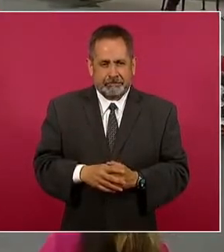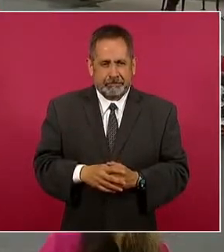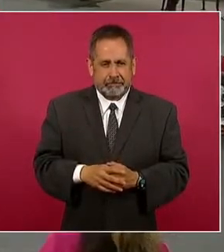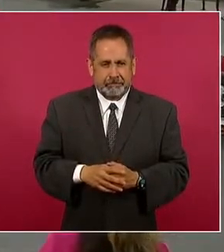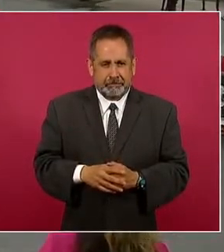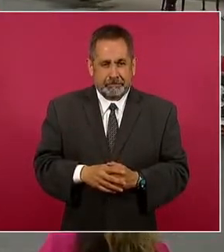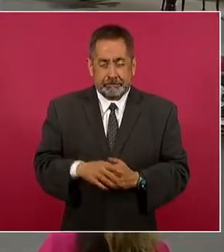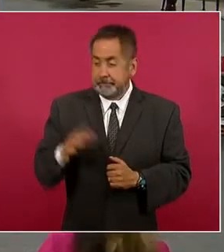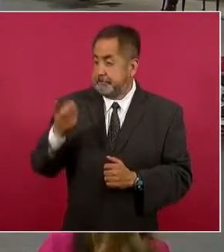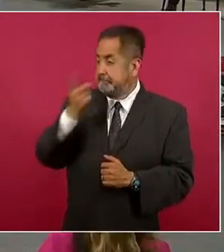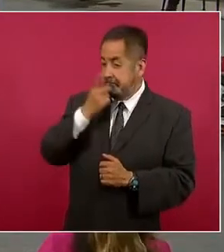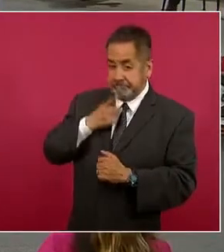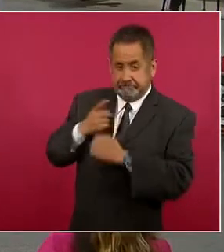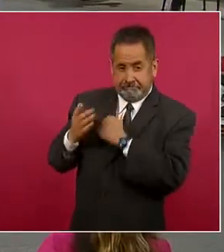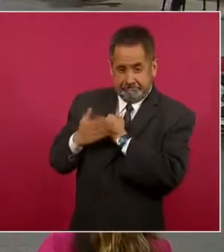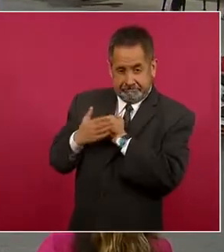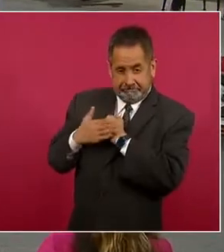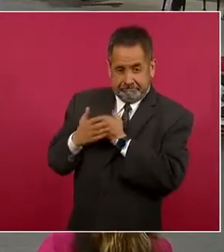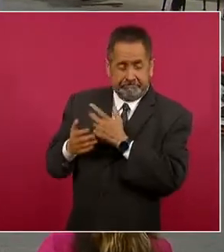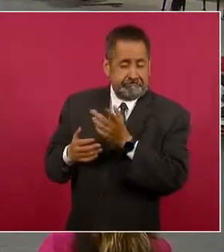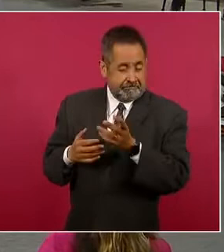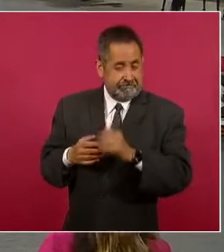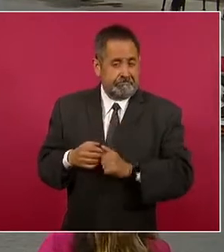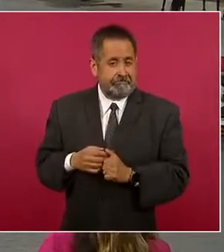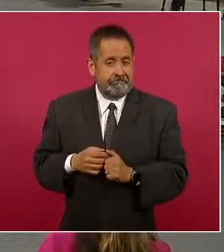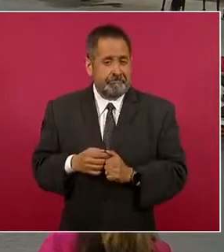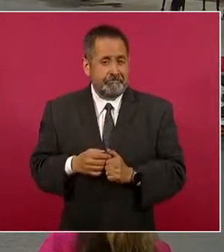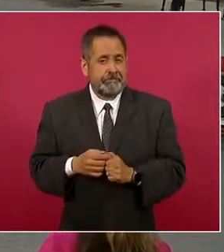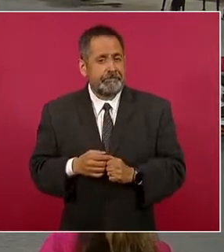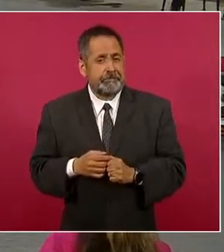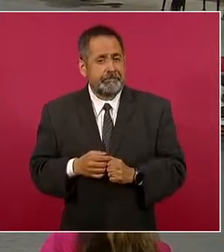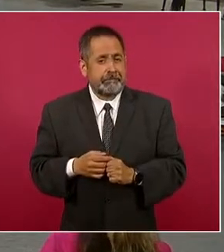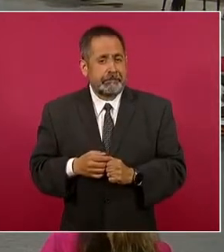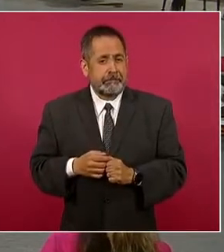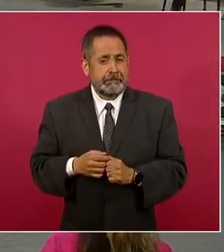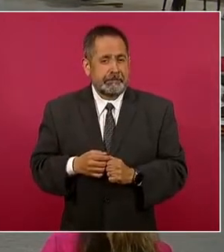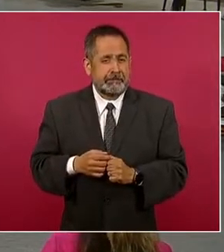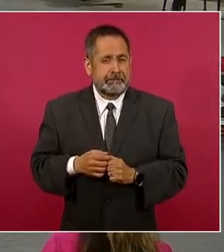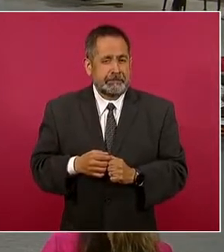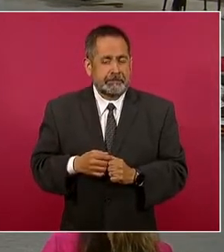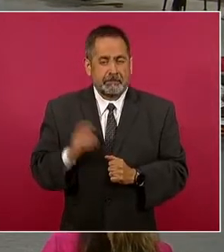me estaban diciendo de que